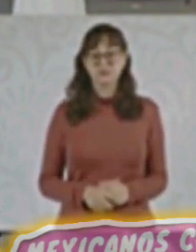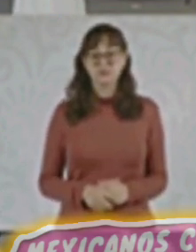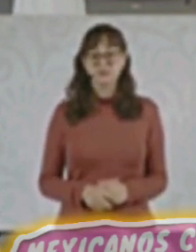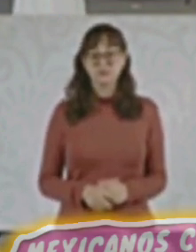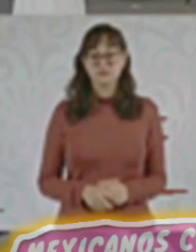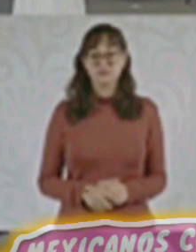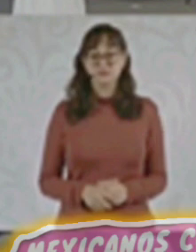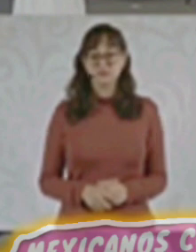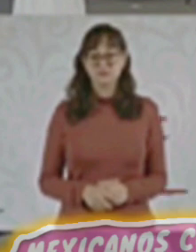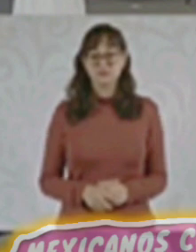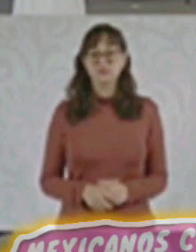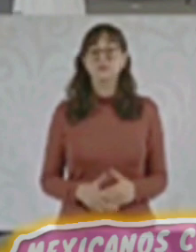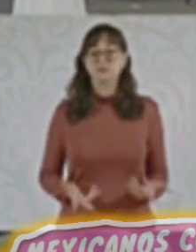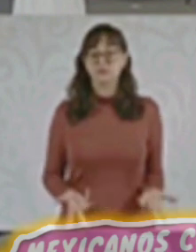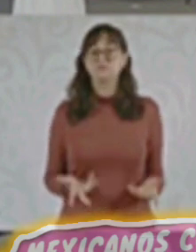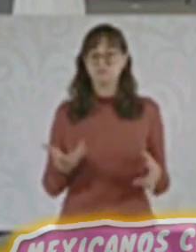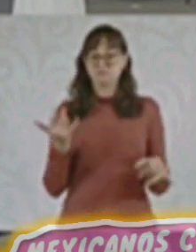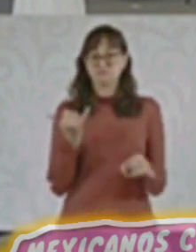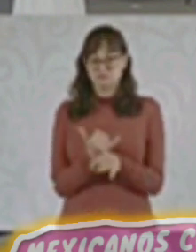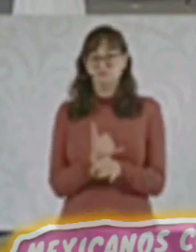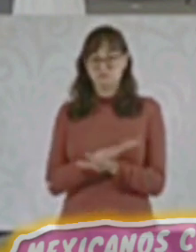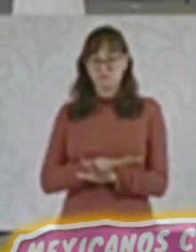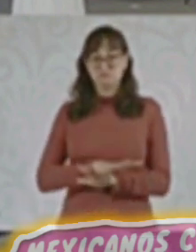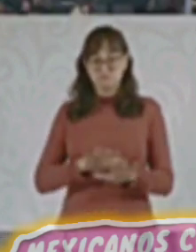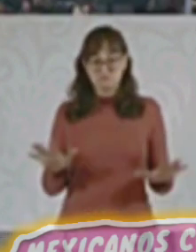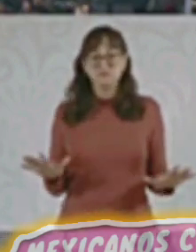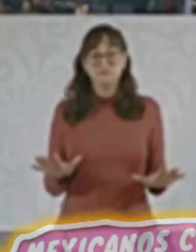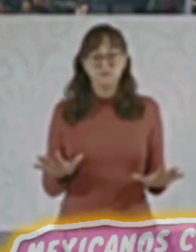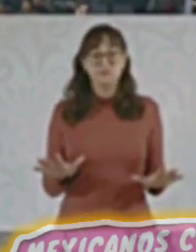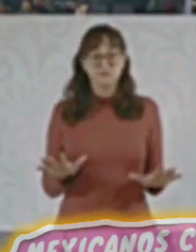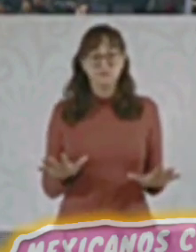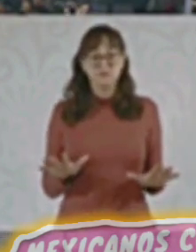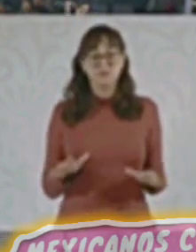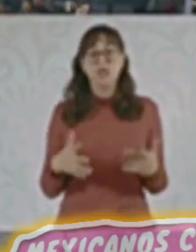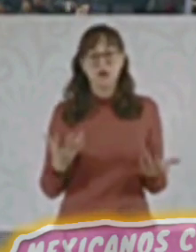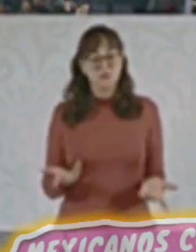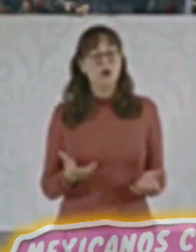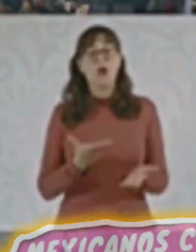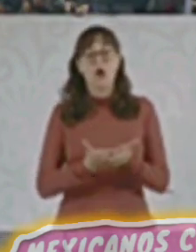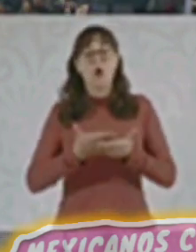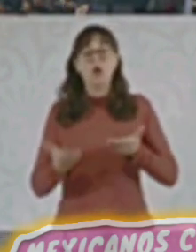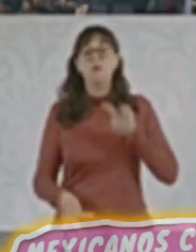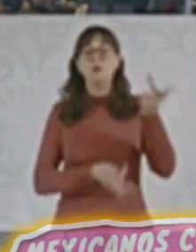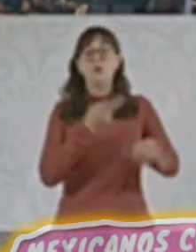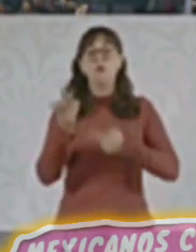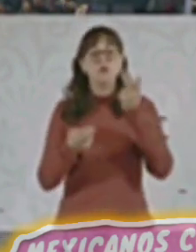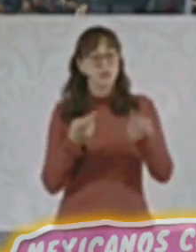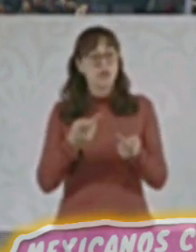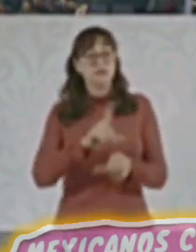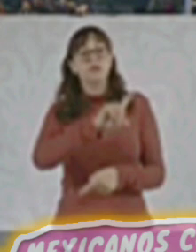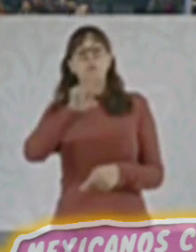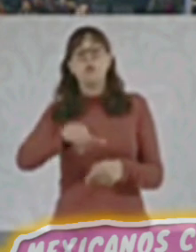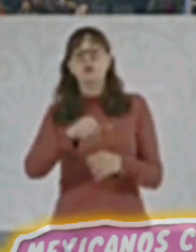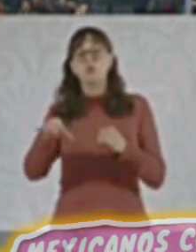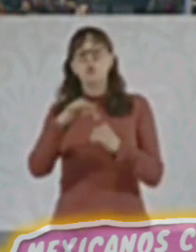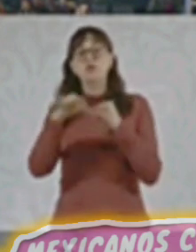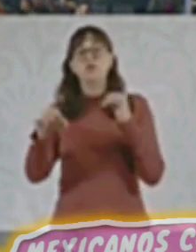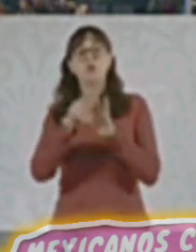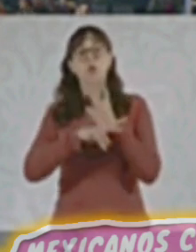Pues esta es la información. Vamos a cerrar con Noemí y pasamos a las